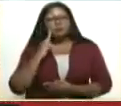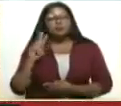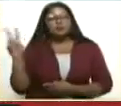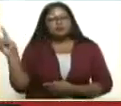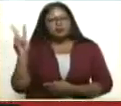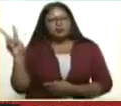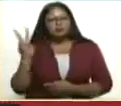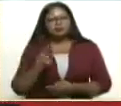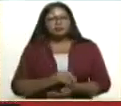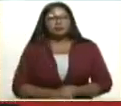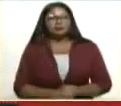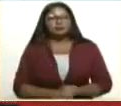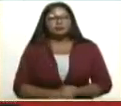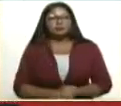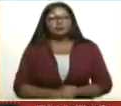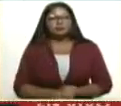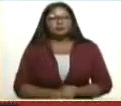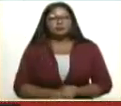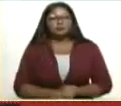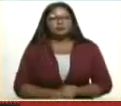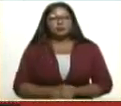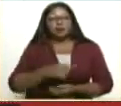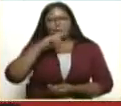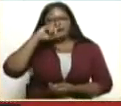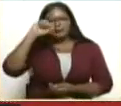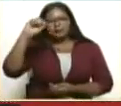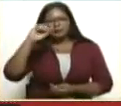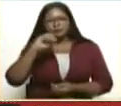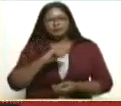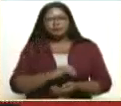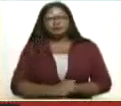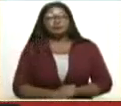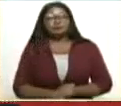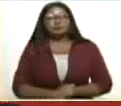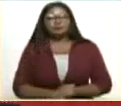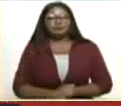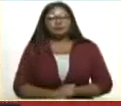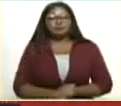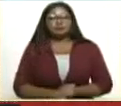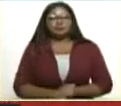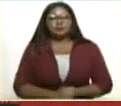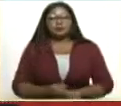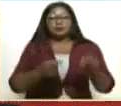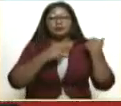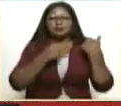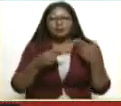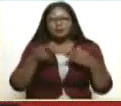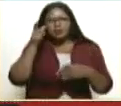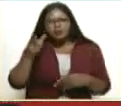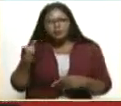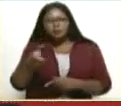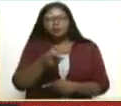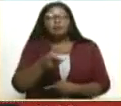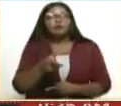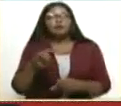de Venezuela, Nicolás Maduro Moros, en nombre del pueblo y el gobierno